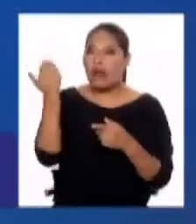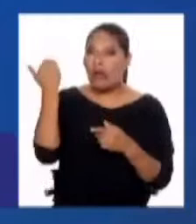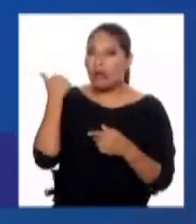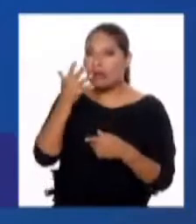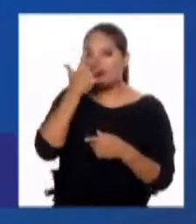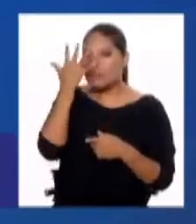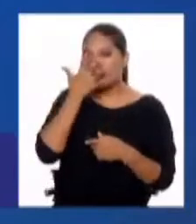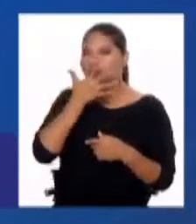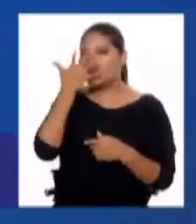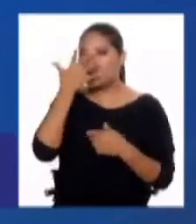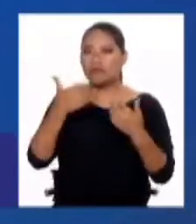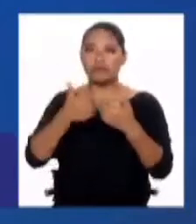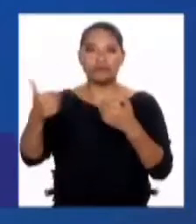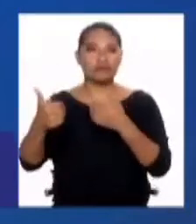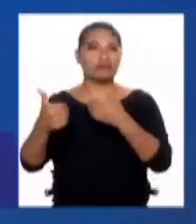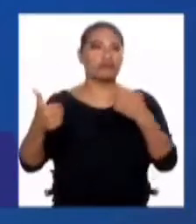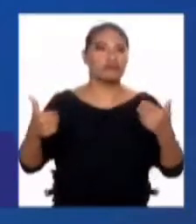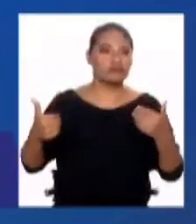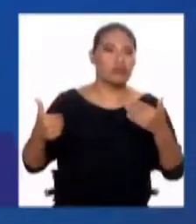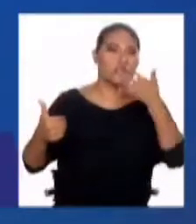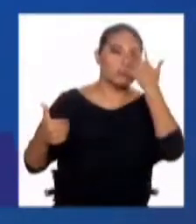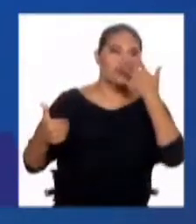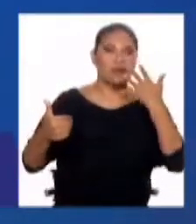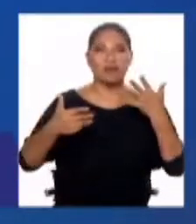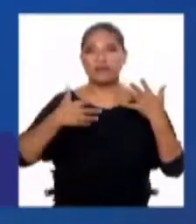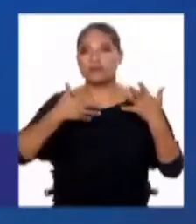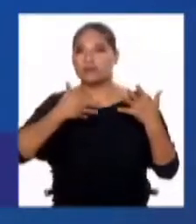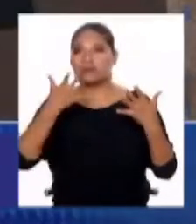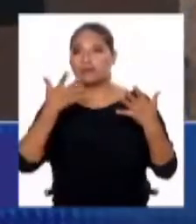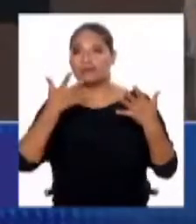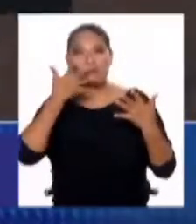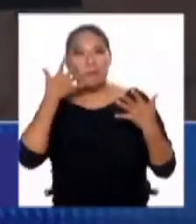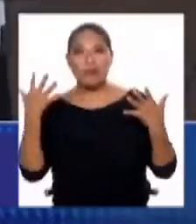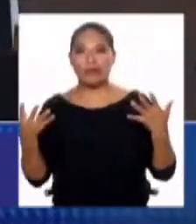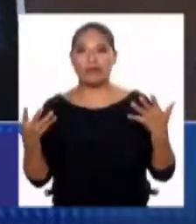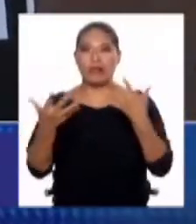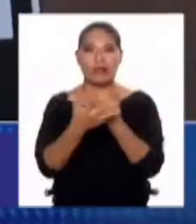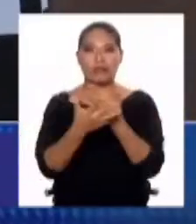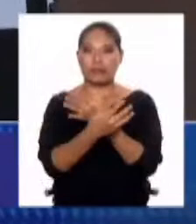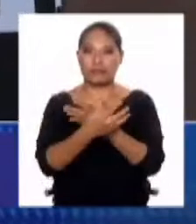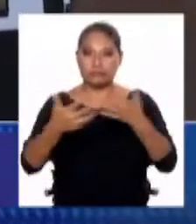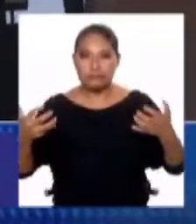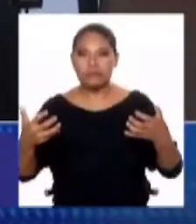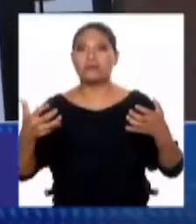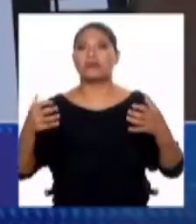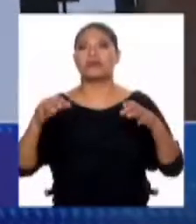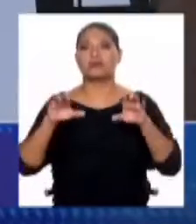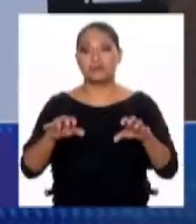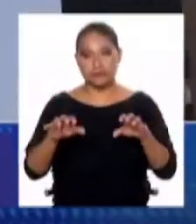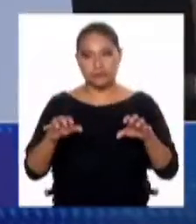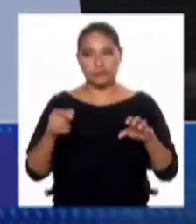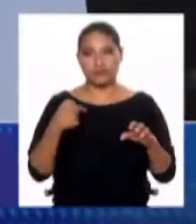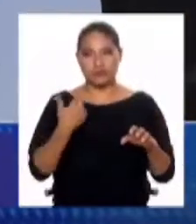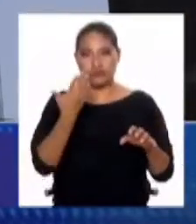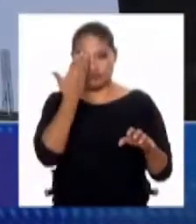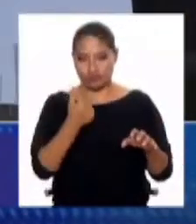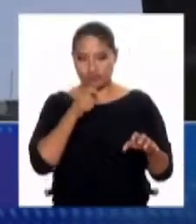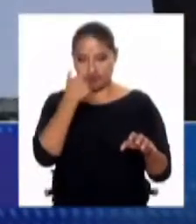blancos no quieren nada a los negros, y los negros nada a los blancos, y al final los que estamos en el medio vestidos de